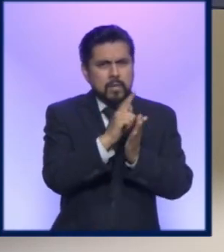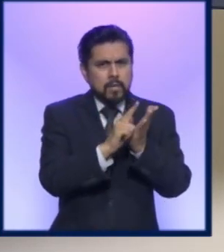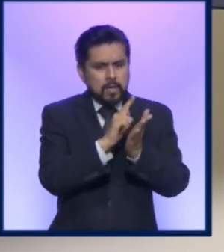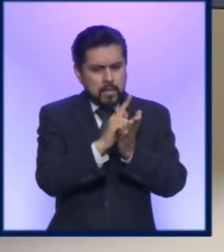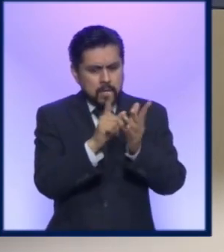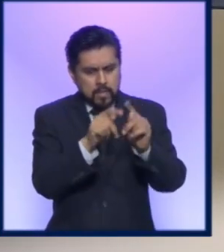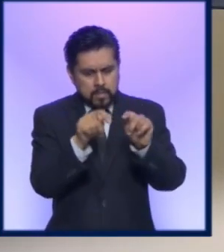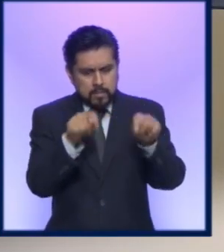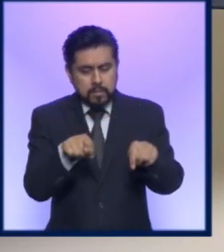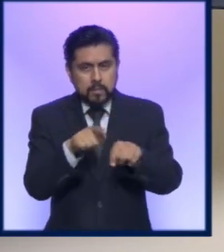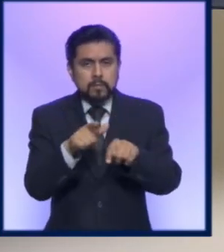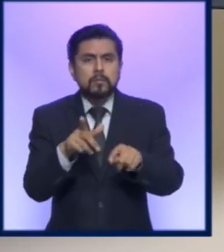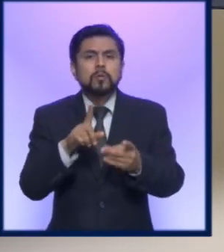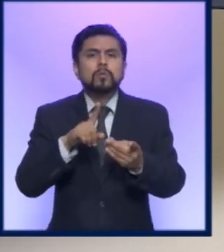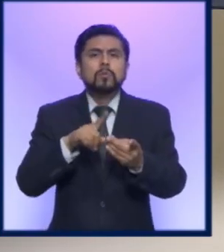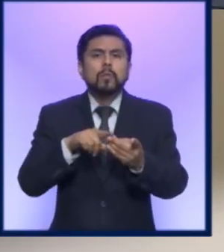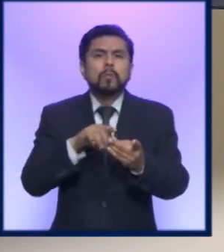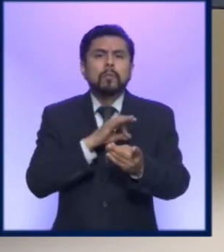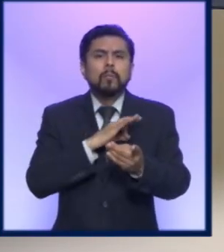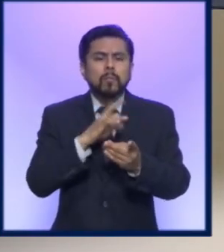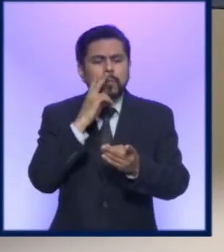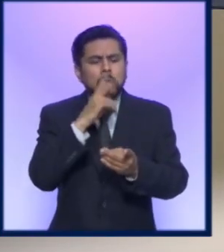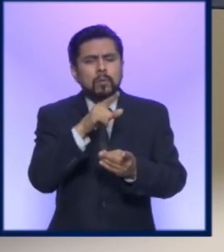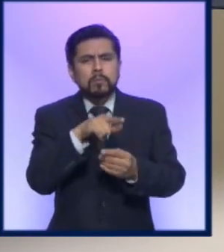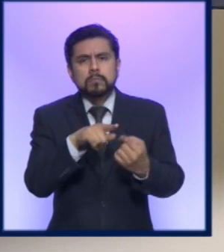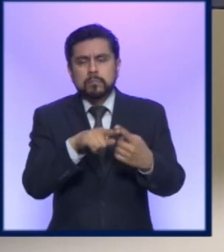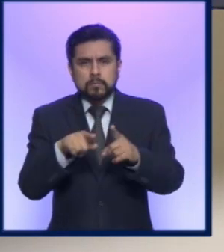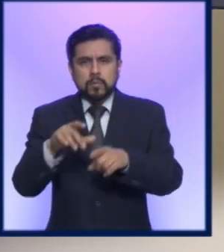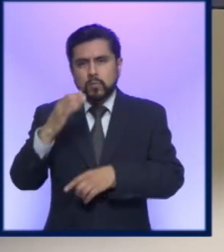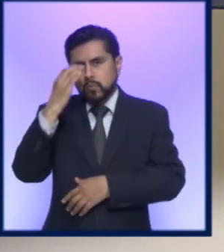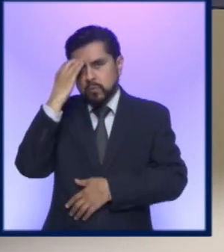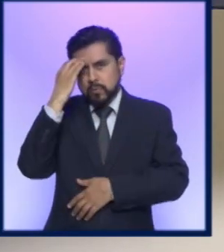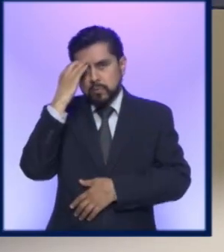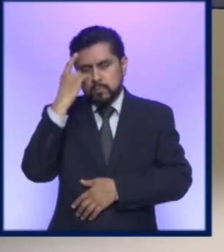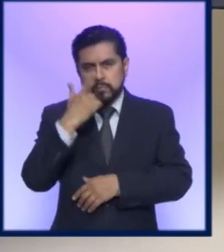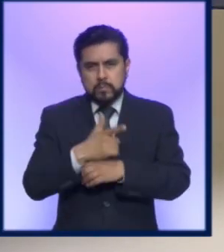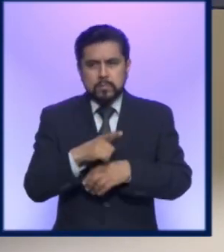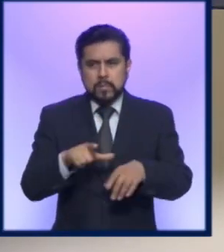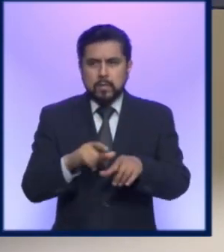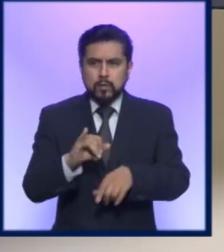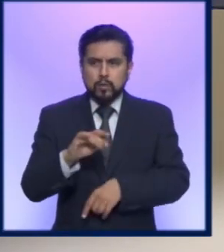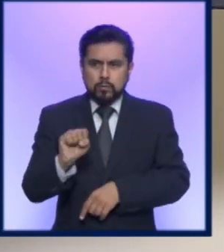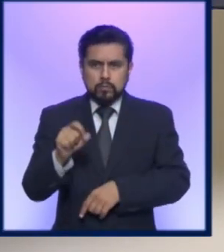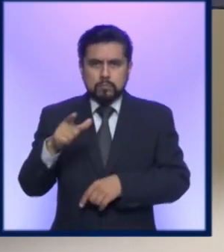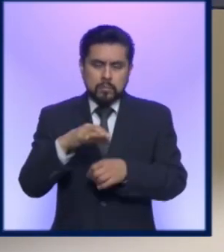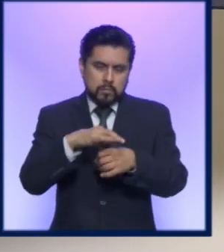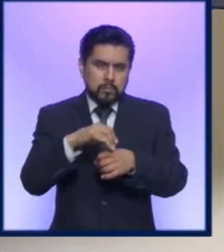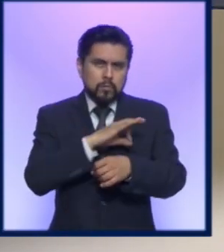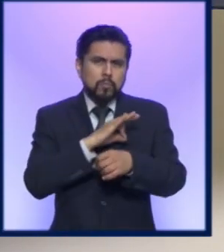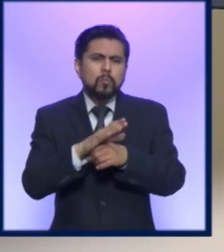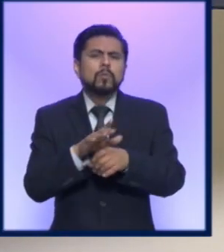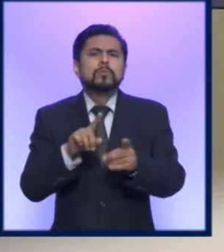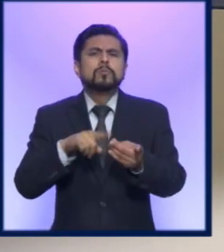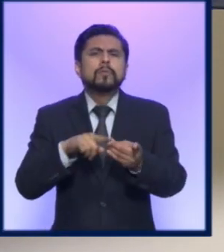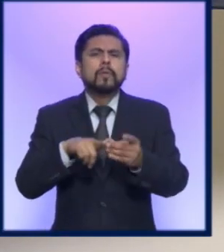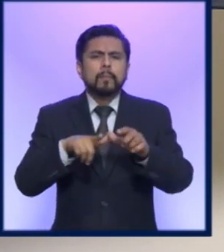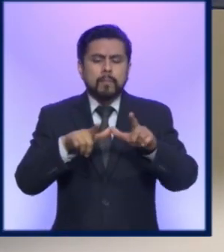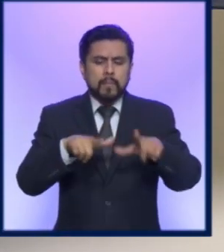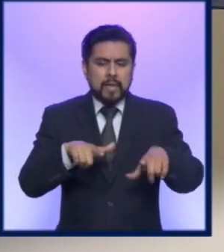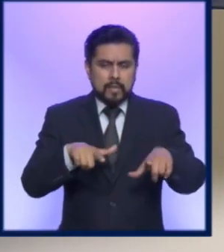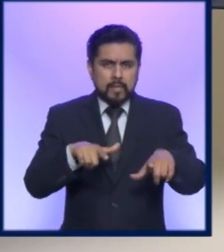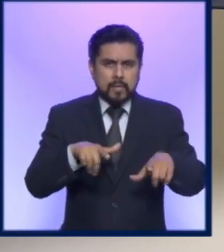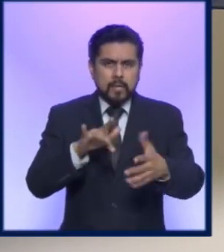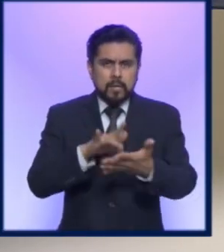electorales se encuentran disponibles en el ya conocido use electoral al que podrá ingresar desde la página de